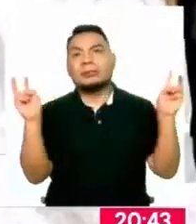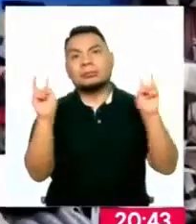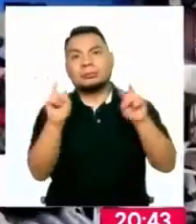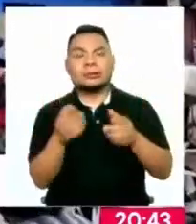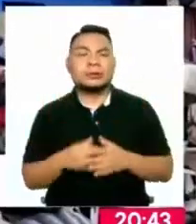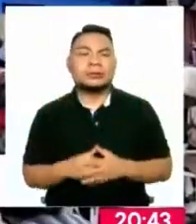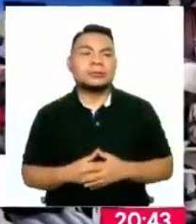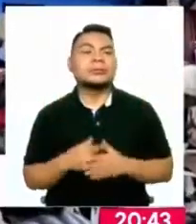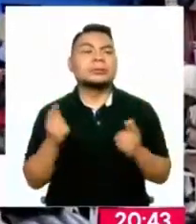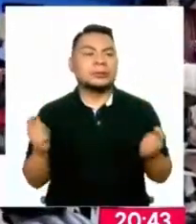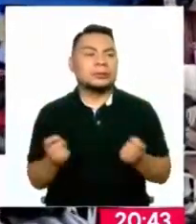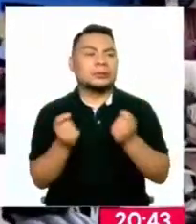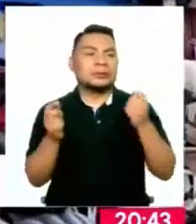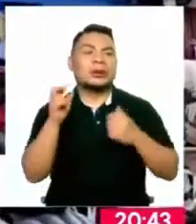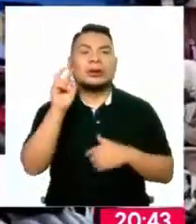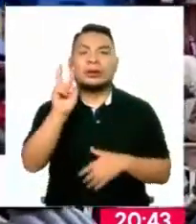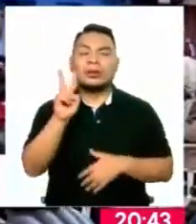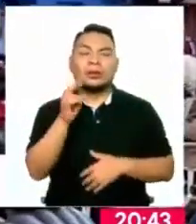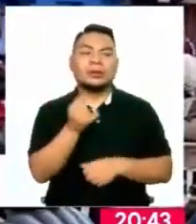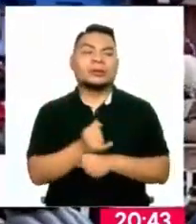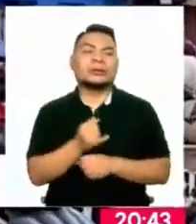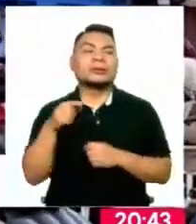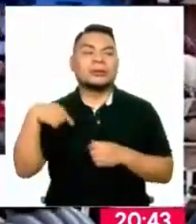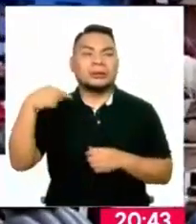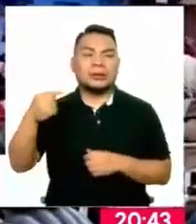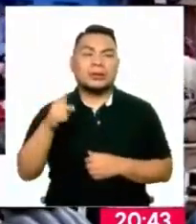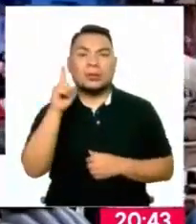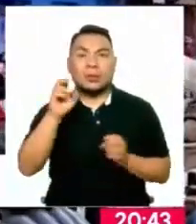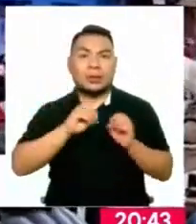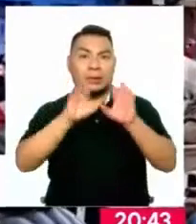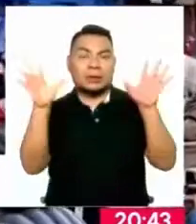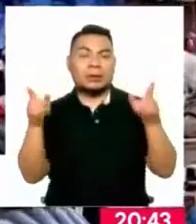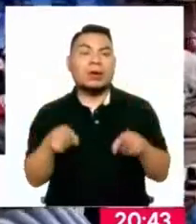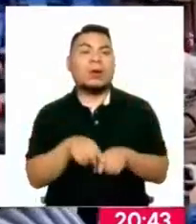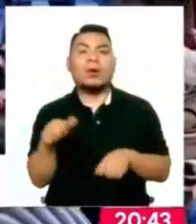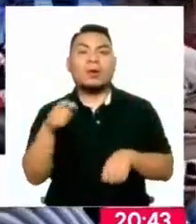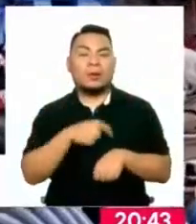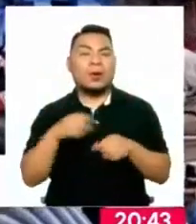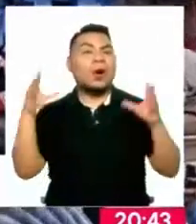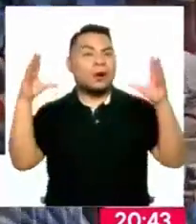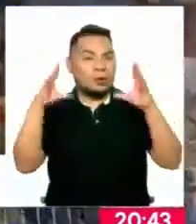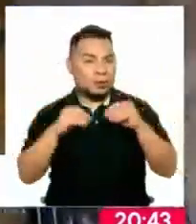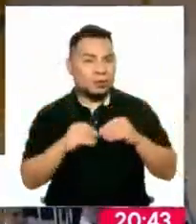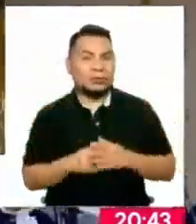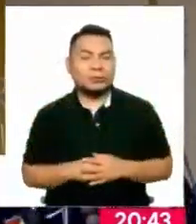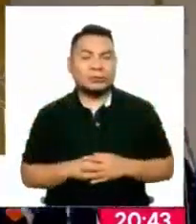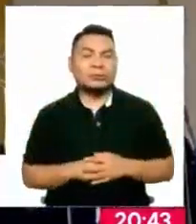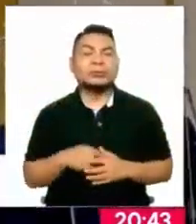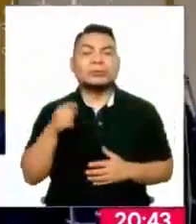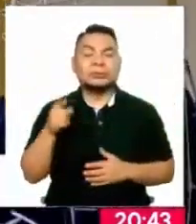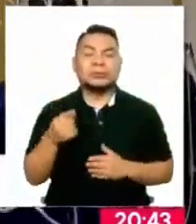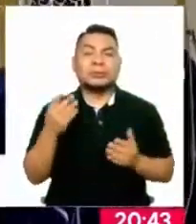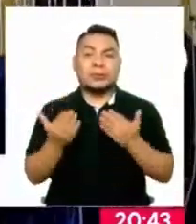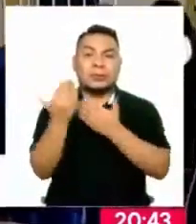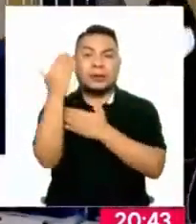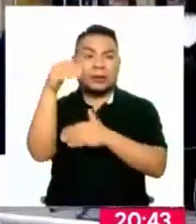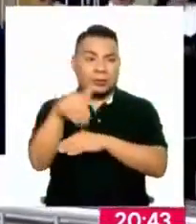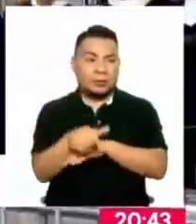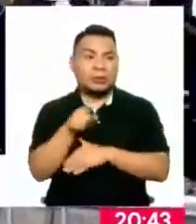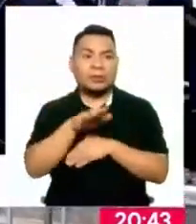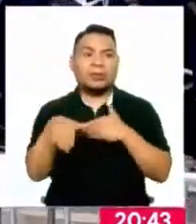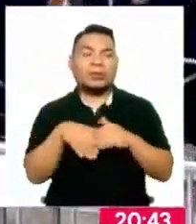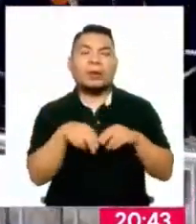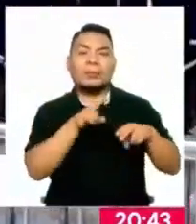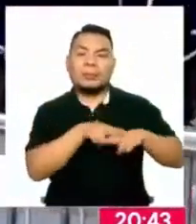apreciarla. Se celebran dos misas diarias, una durante el día y otra en horas de la noche. Ambas ceremonias se